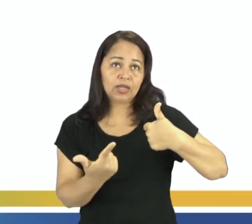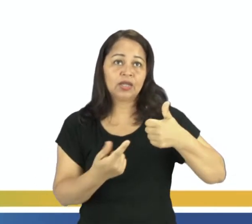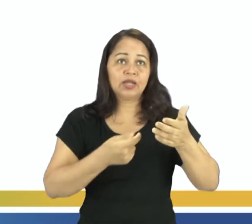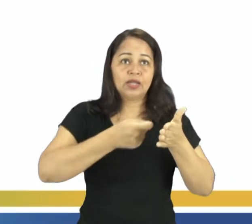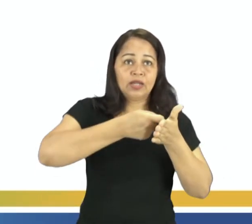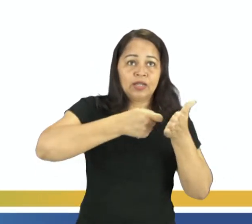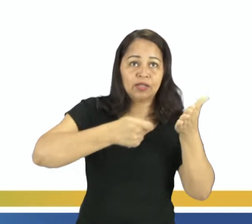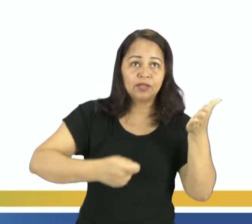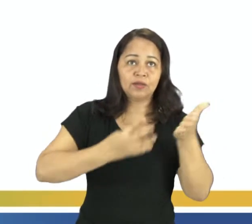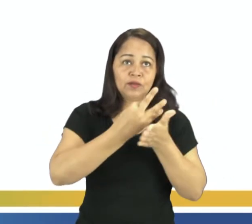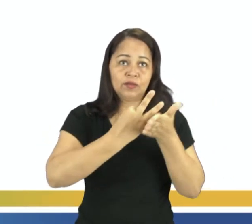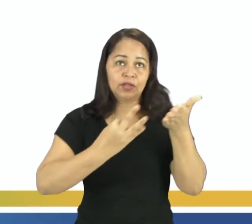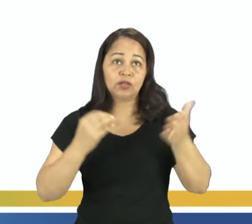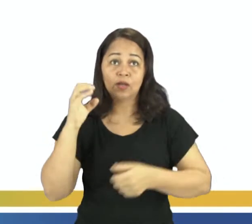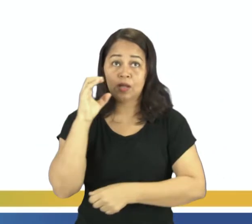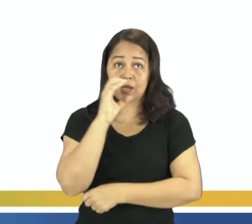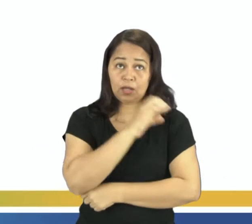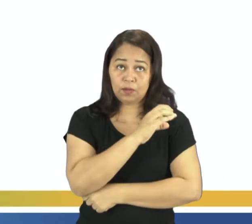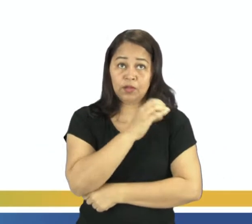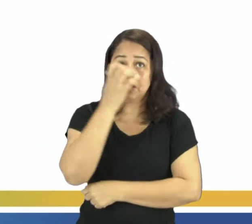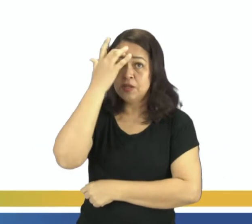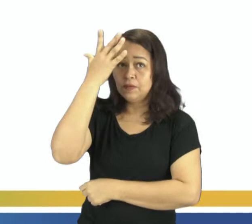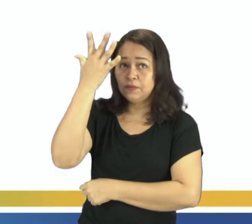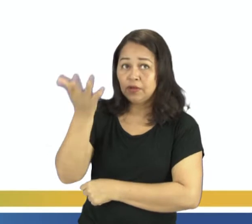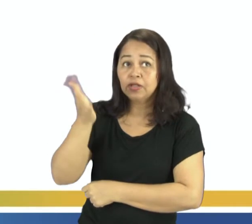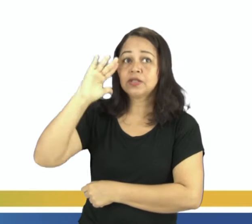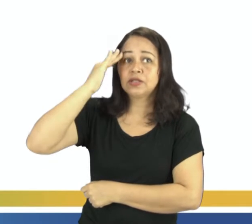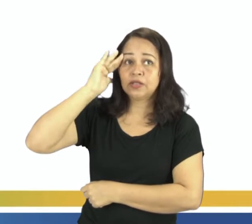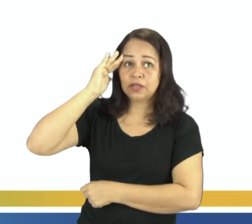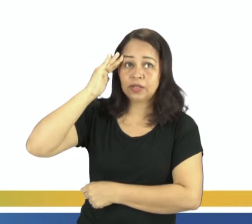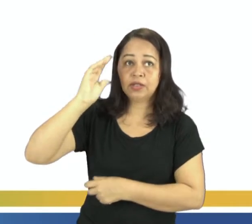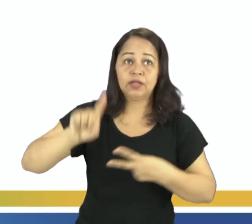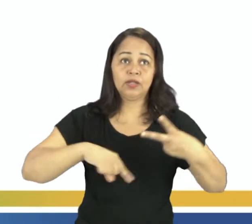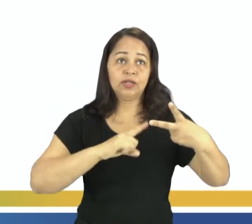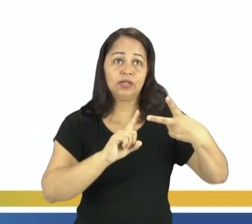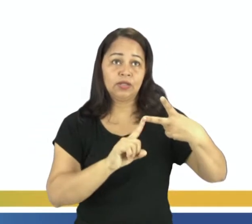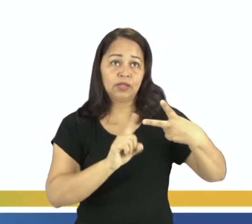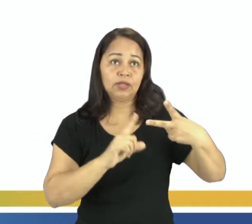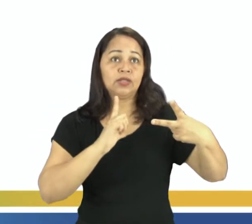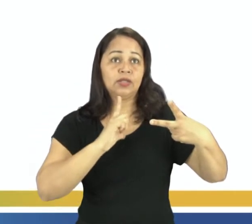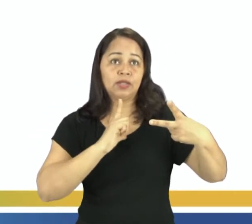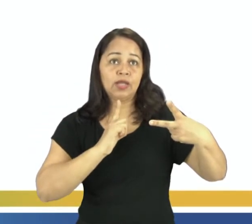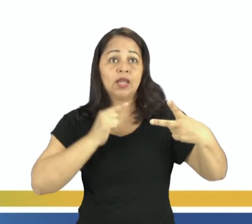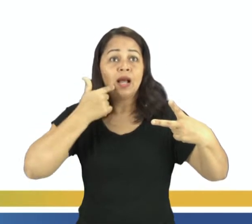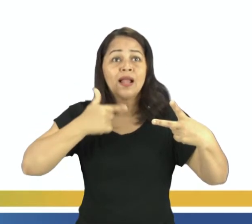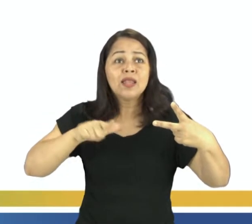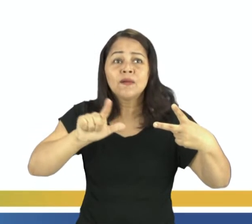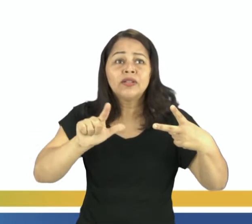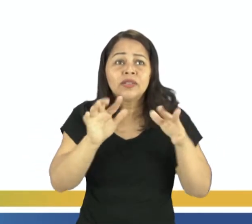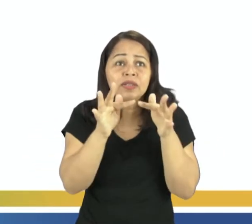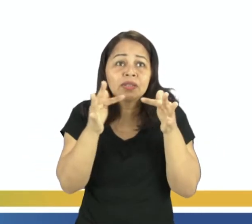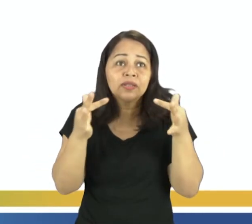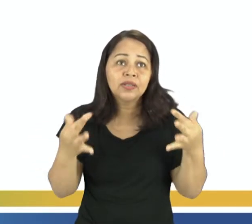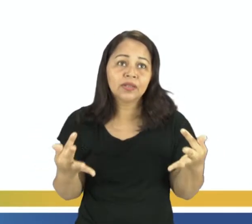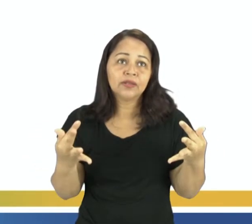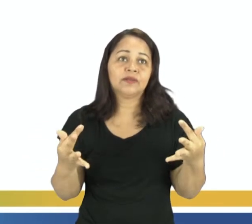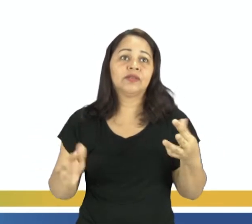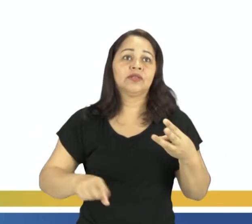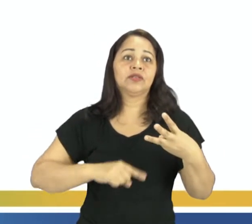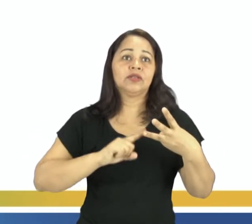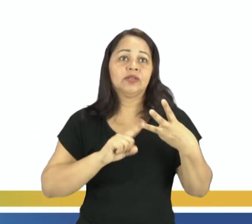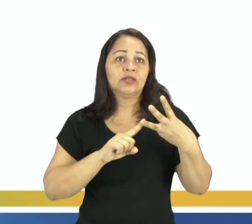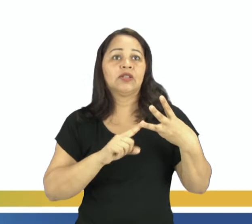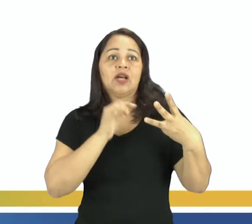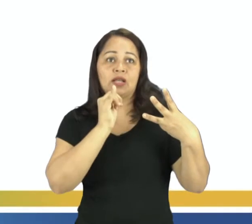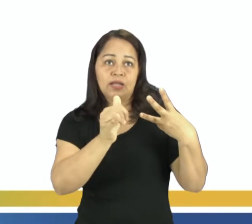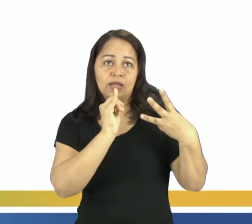tenemos redacción de textos breves y fáciles de entender. Tiene lenguaje sencillo,